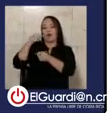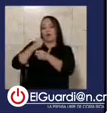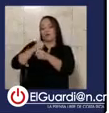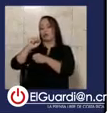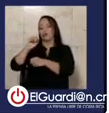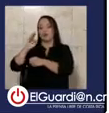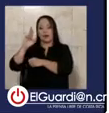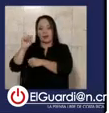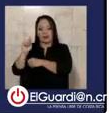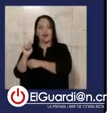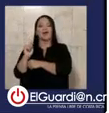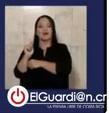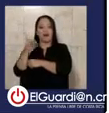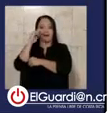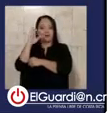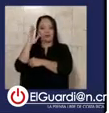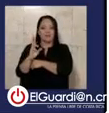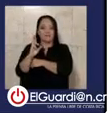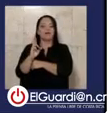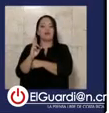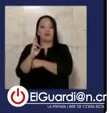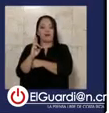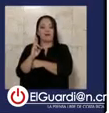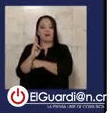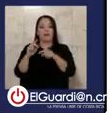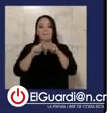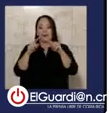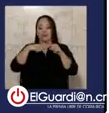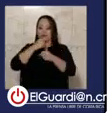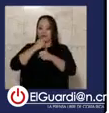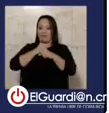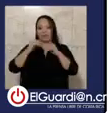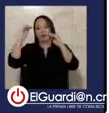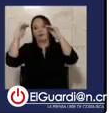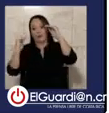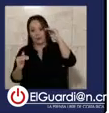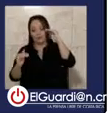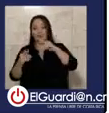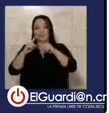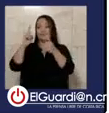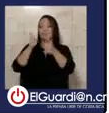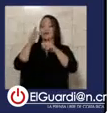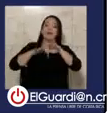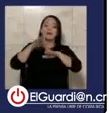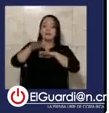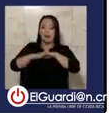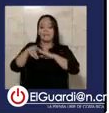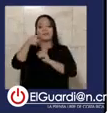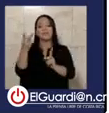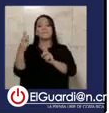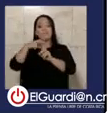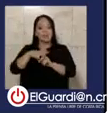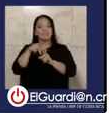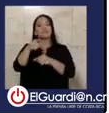toda Costa Rica que salieron y que estamos trabajando en su corrección. Porque esta primera etapa de